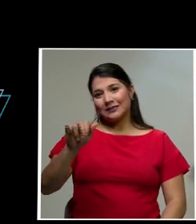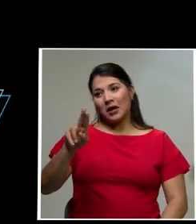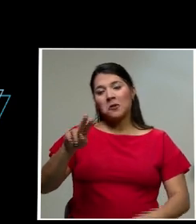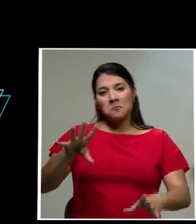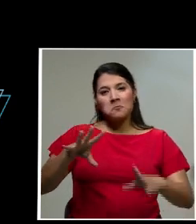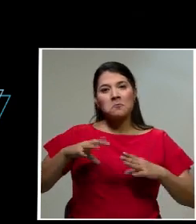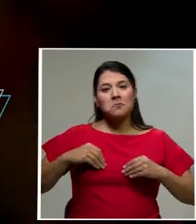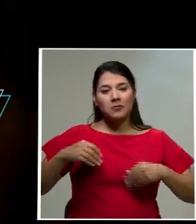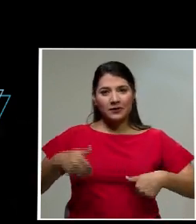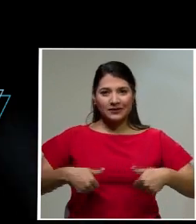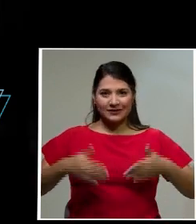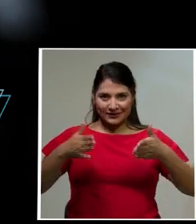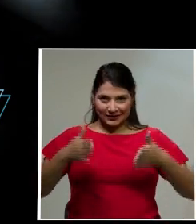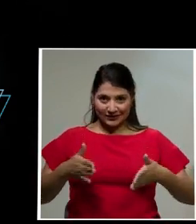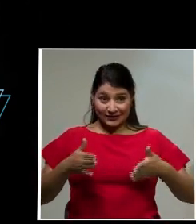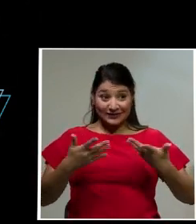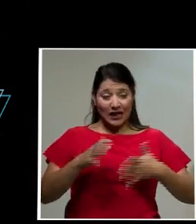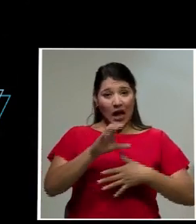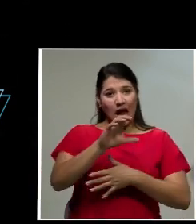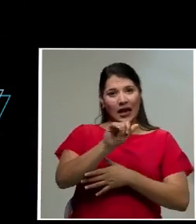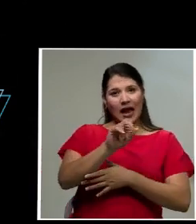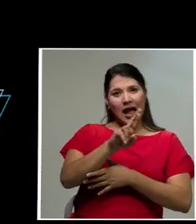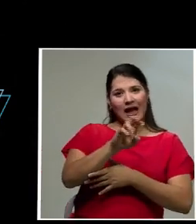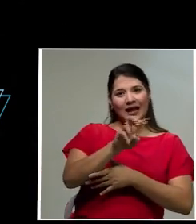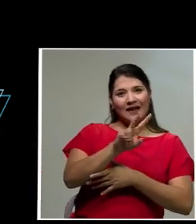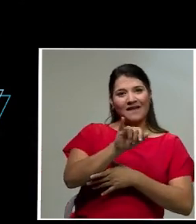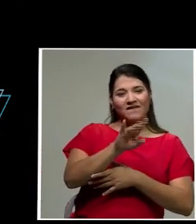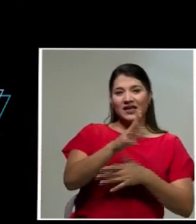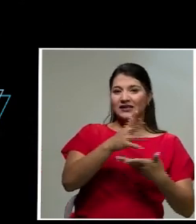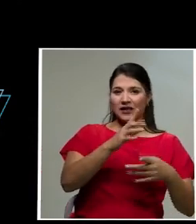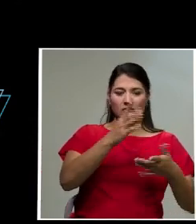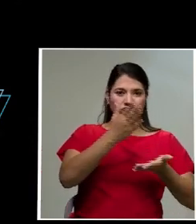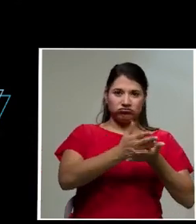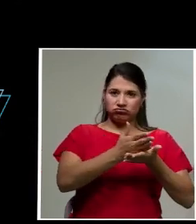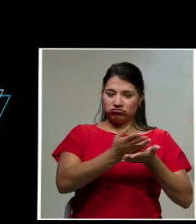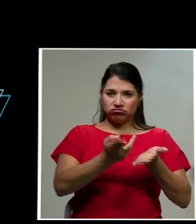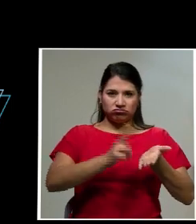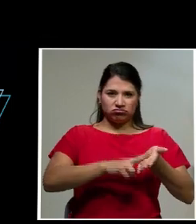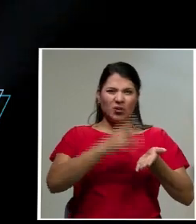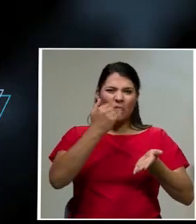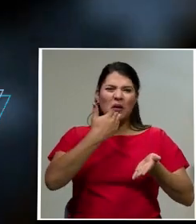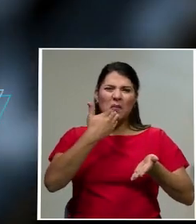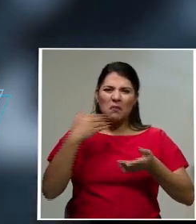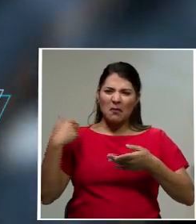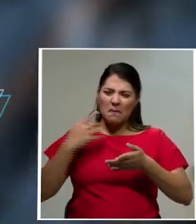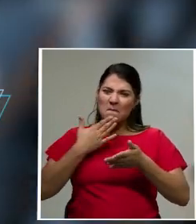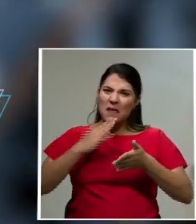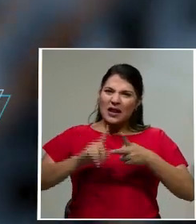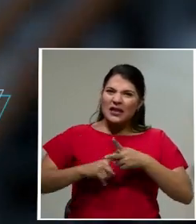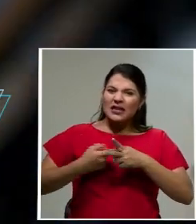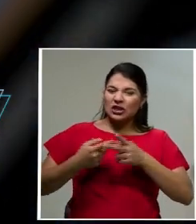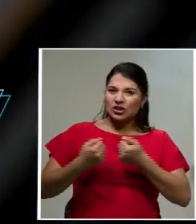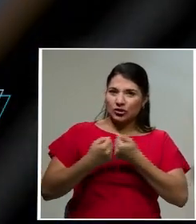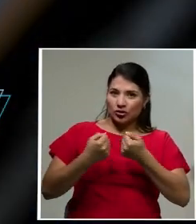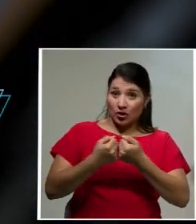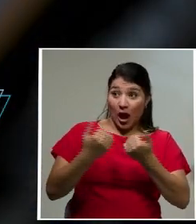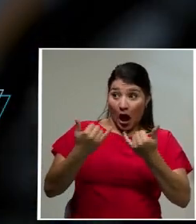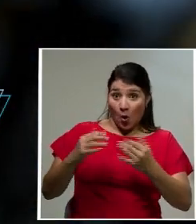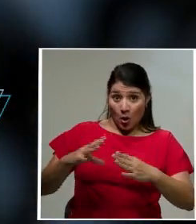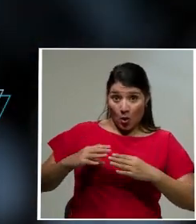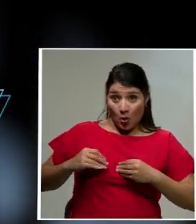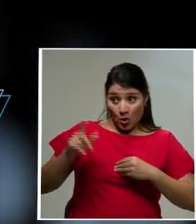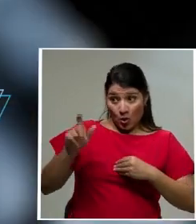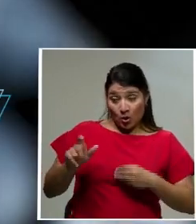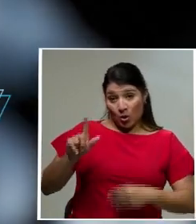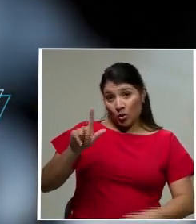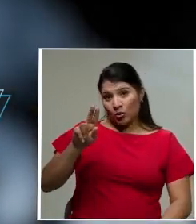el equipo después de un mal inicio de torneo. Alajuelense apuesta a un cuerpo técnico de la casa. Luis Marín será el encargado de dirigir el barco